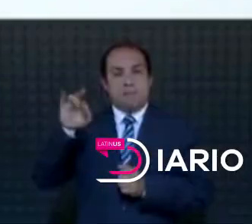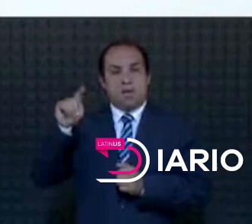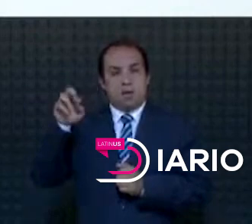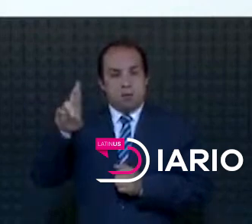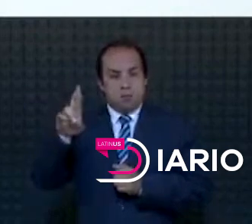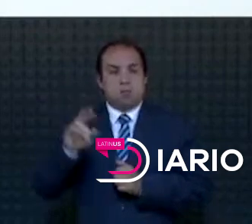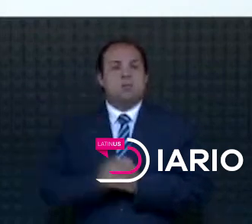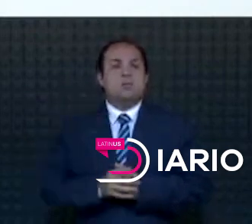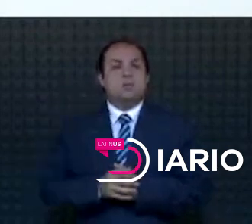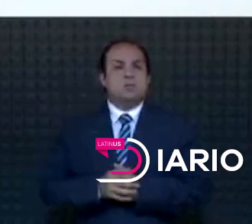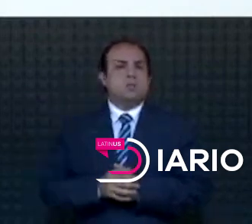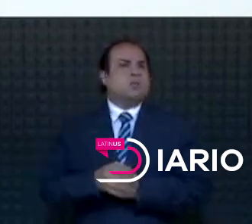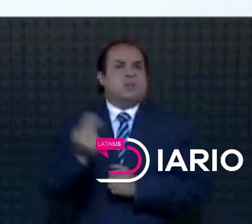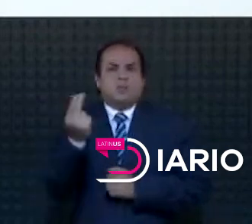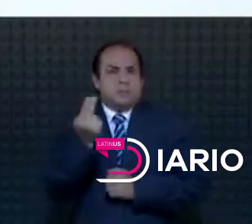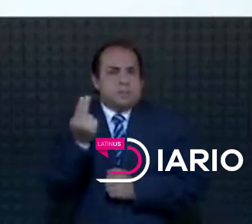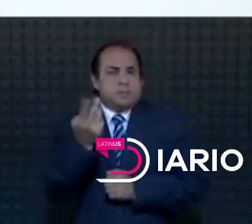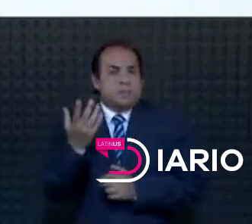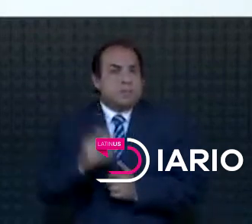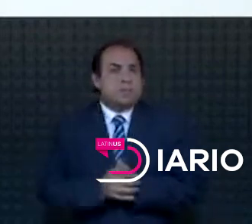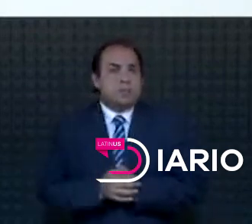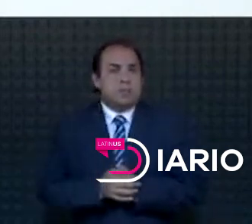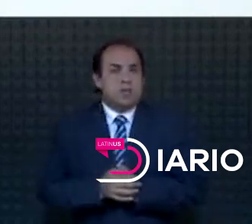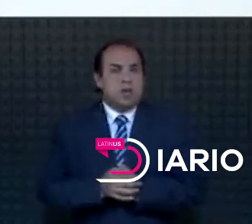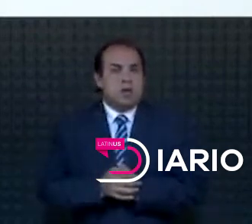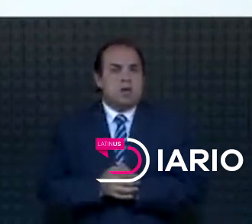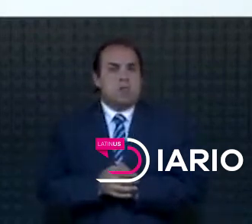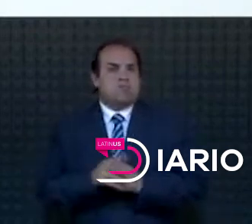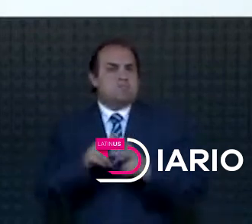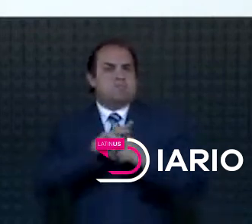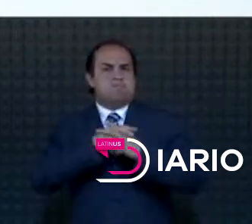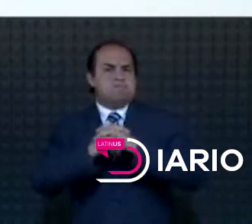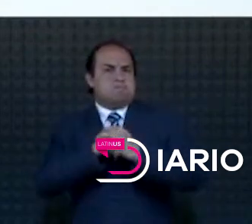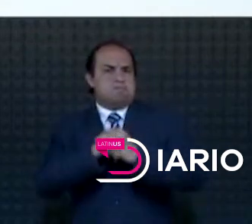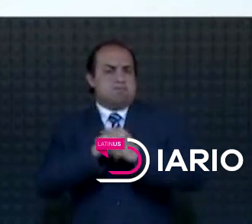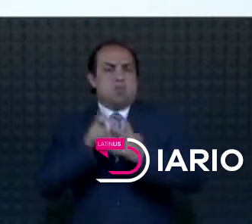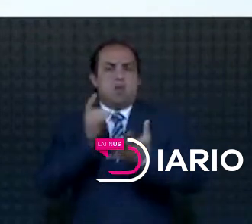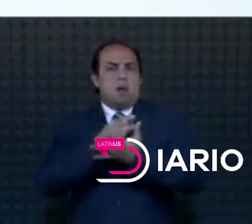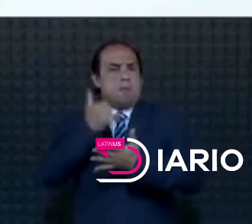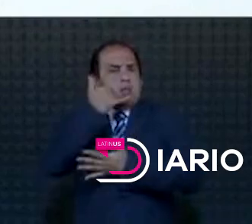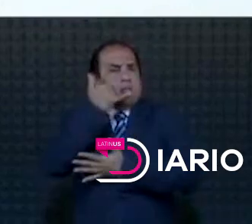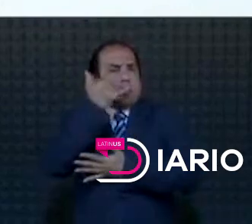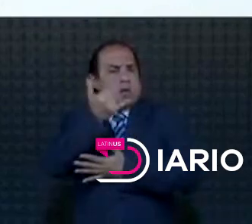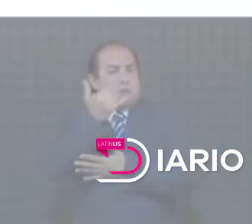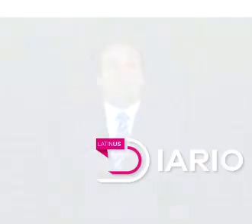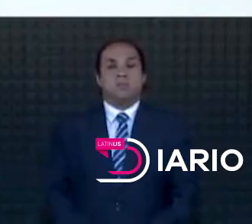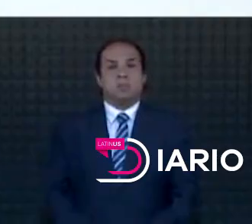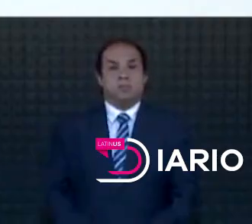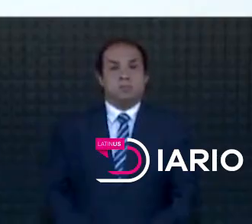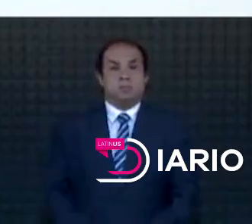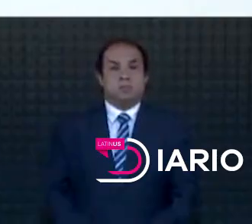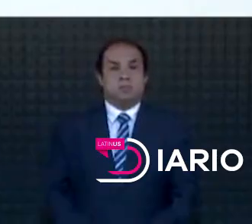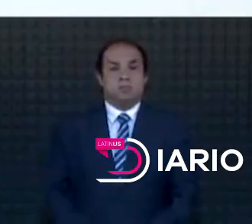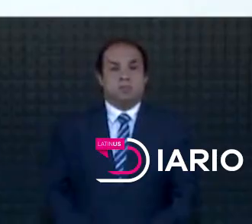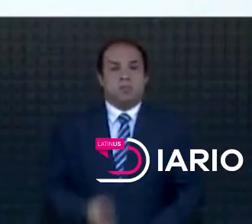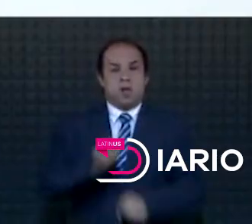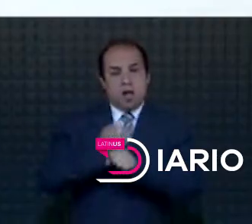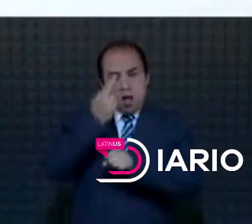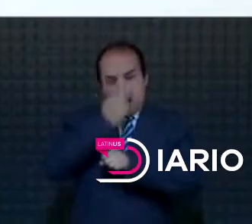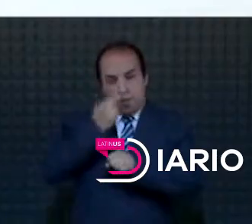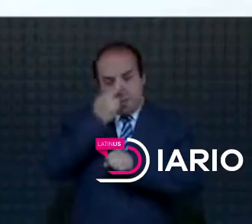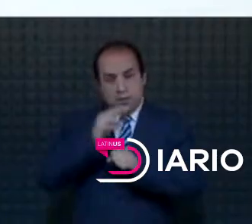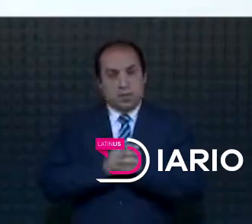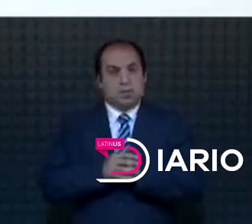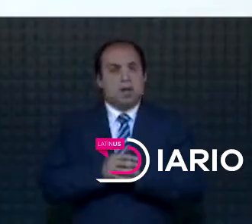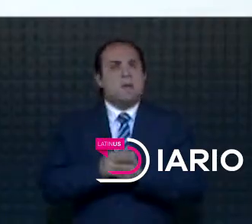No había necesidad de ningún forcejeo, bastaba con una llamada que nos hicieran. Vamos a cotejar los hechos